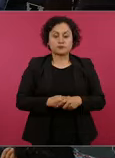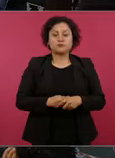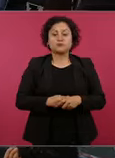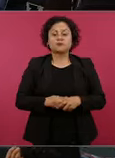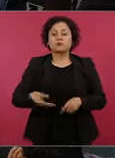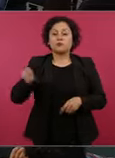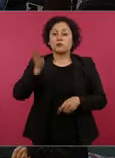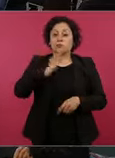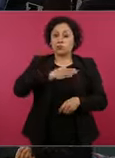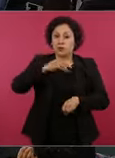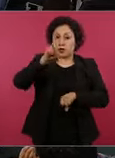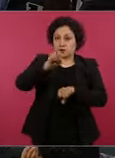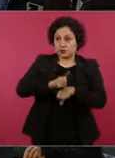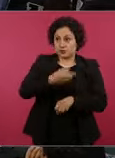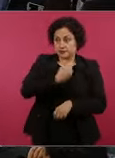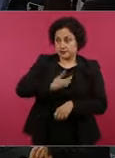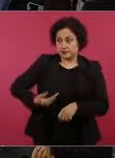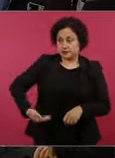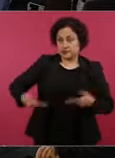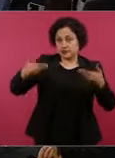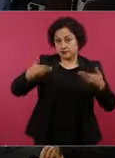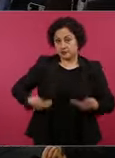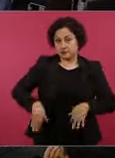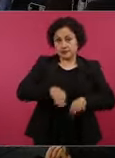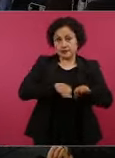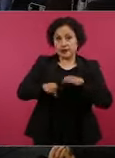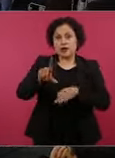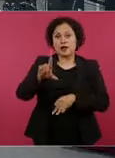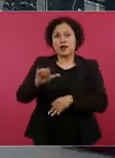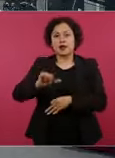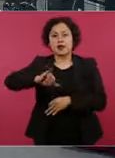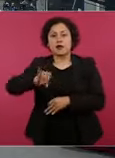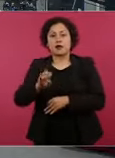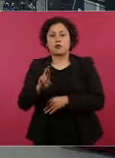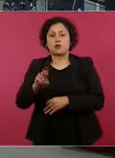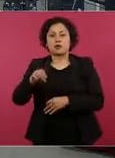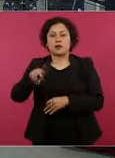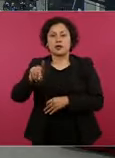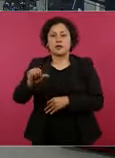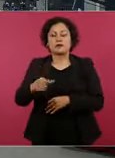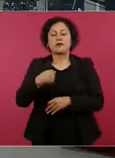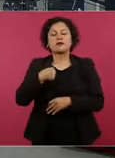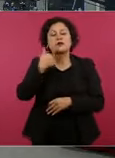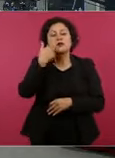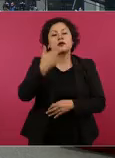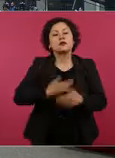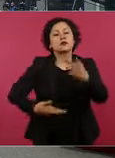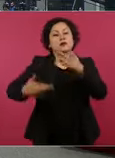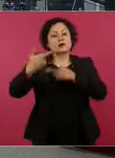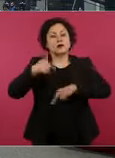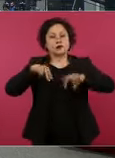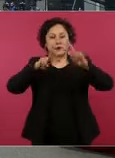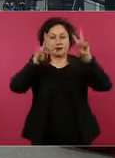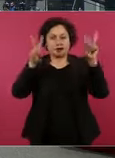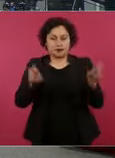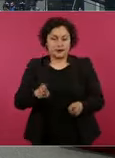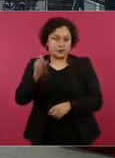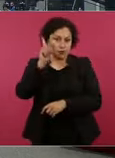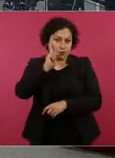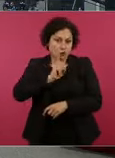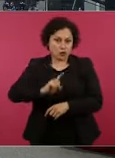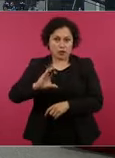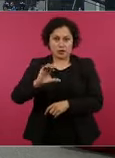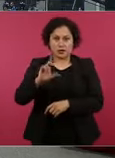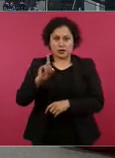Buenos días, presidente. Alonso Urrutia, del periódico La Jornada. Quisiera regresar rápidamente al asunto de Claudia Sheinbaum. Ya usted ha dejado claro que para usted